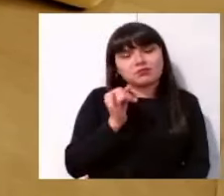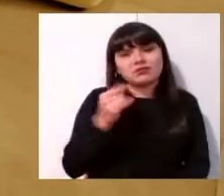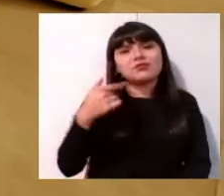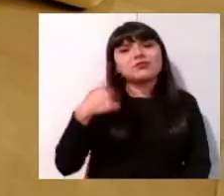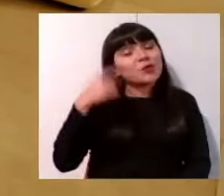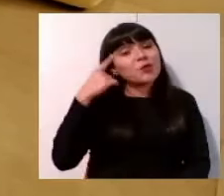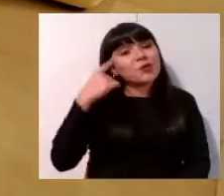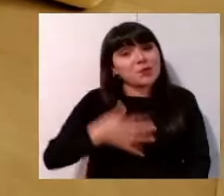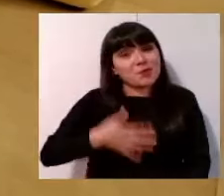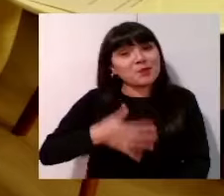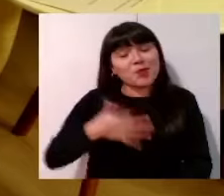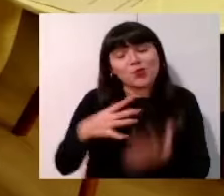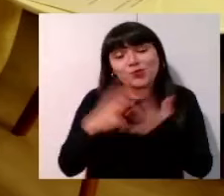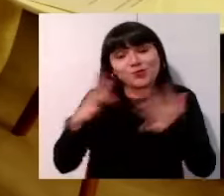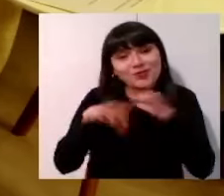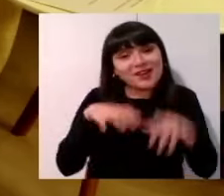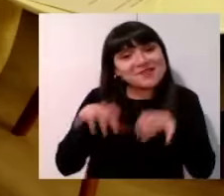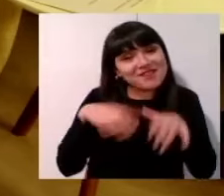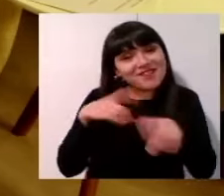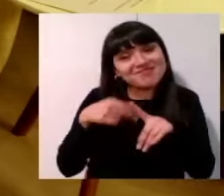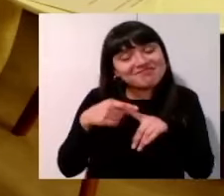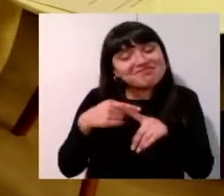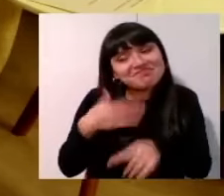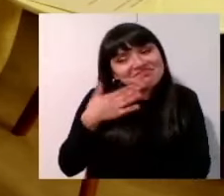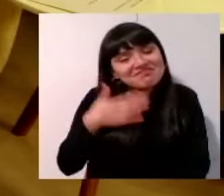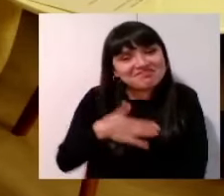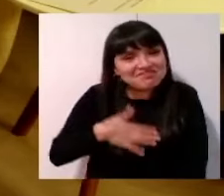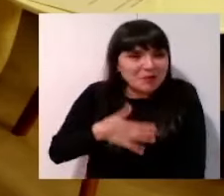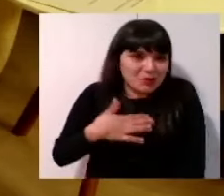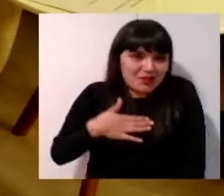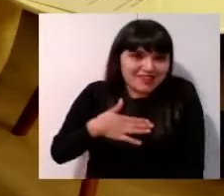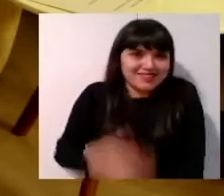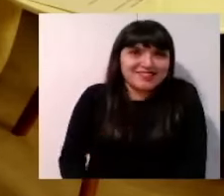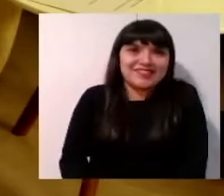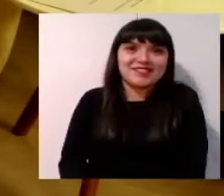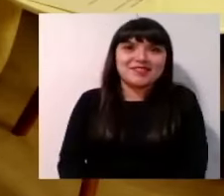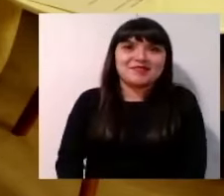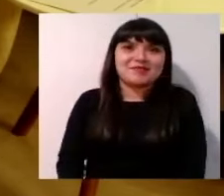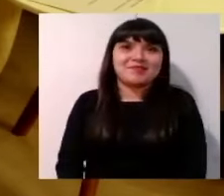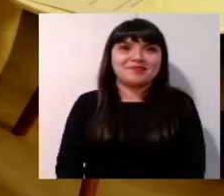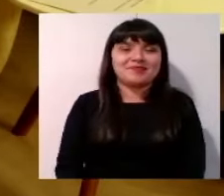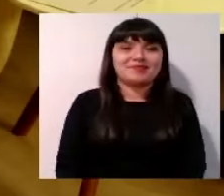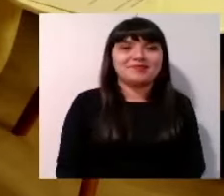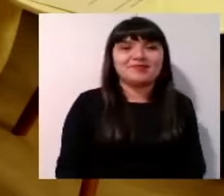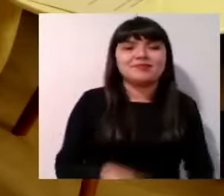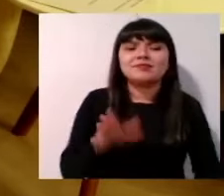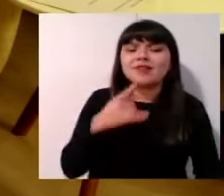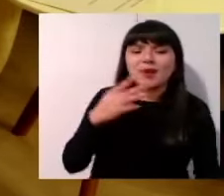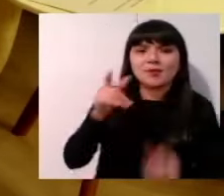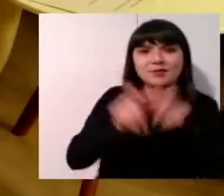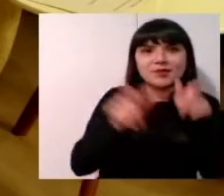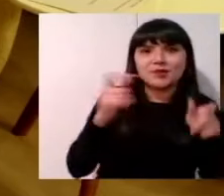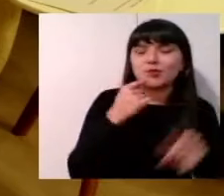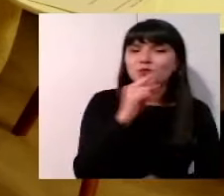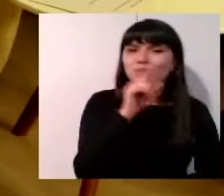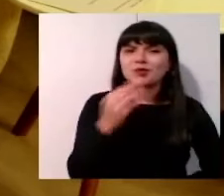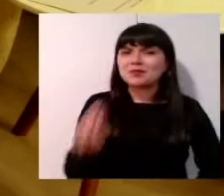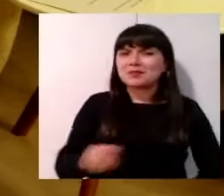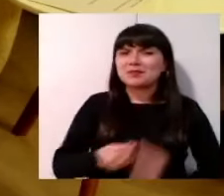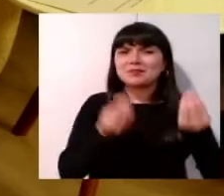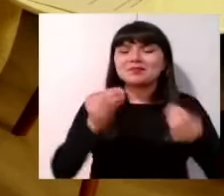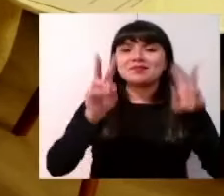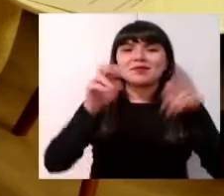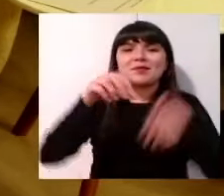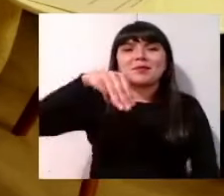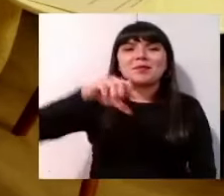además. Oye, y las personas nos dicen harto, preguntan, ¿qué pasa con la melatonina? Porque la melatonina siempre se ha dicho